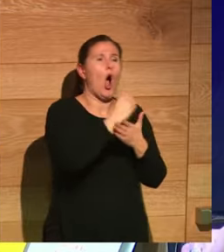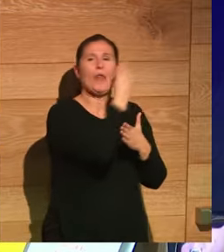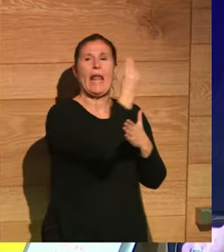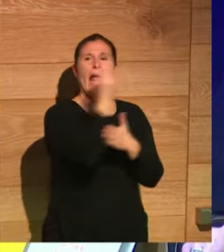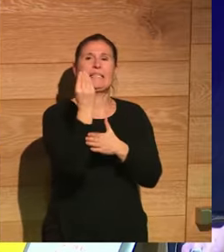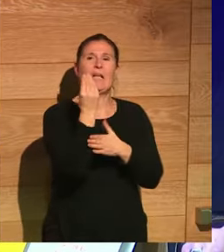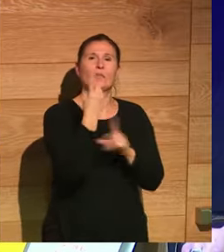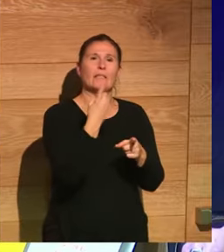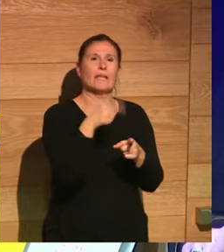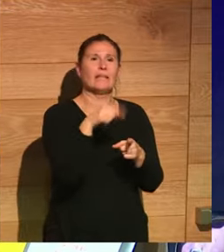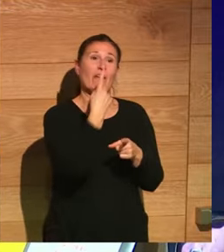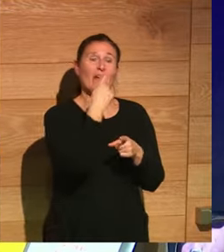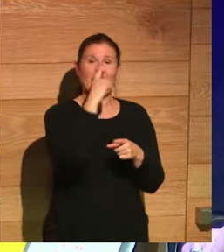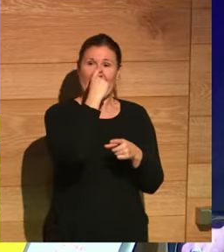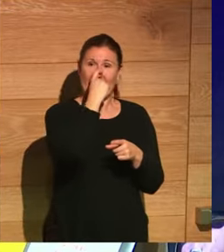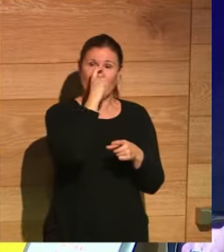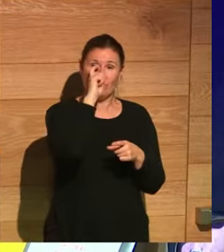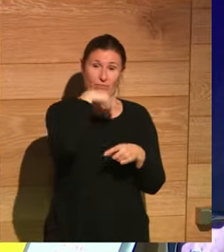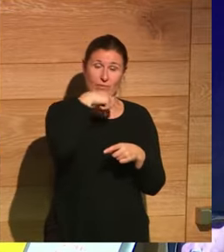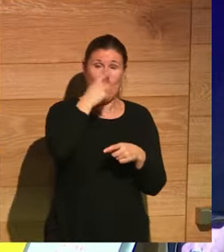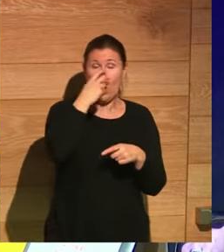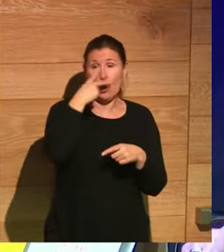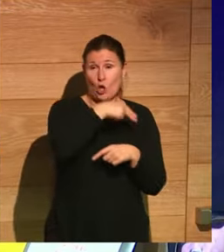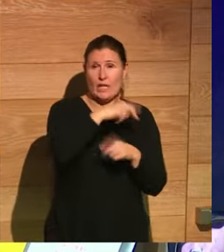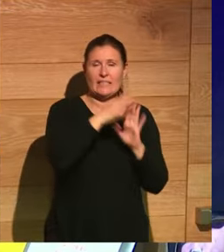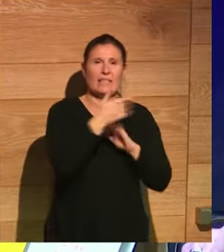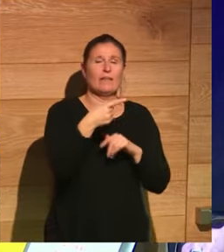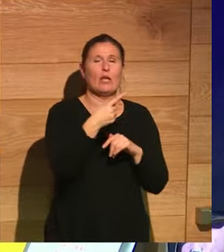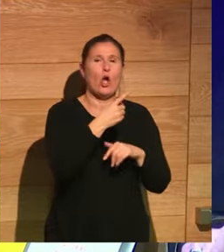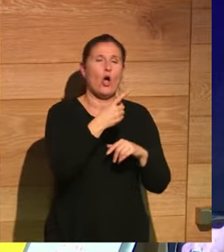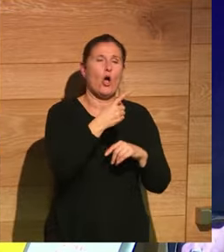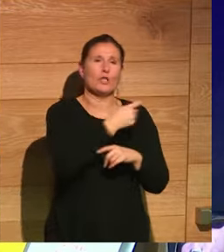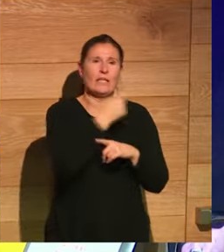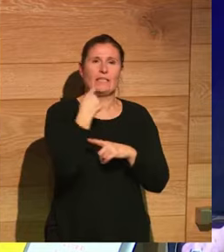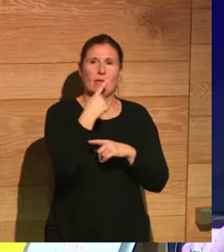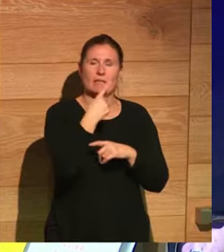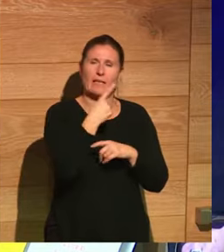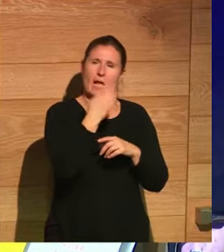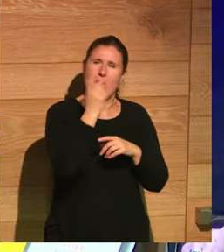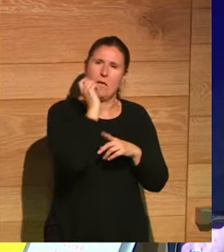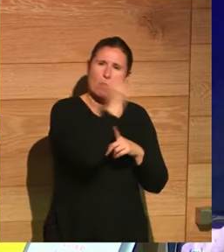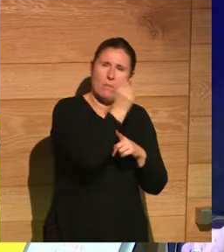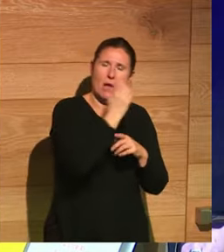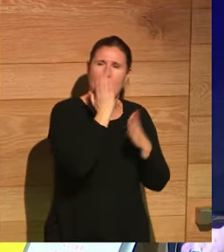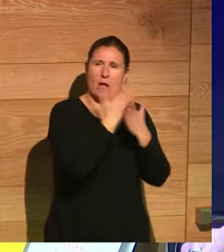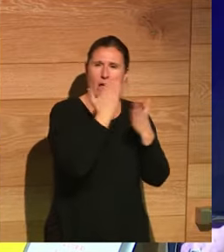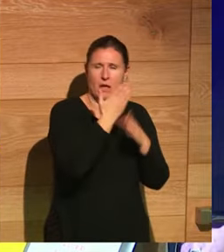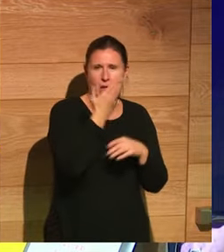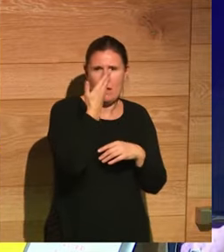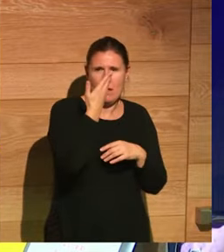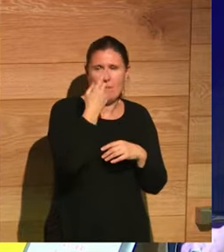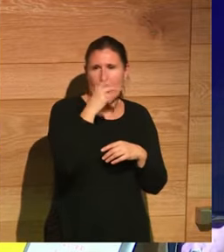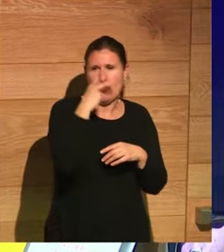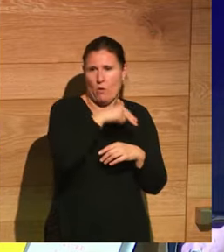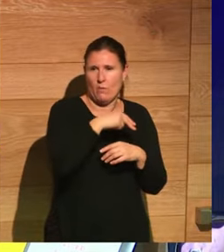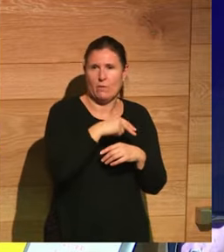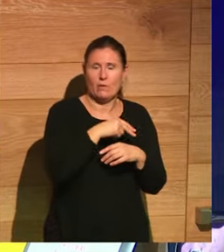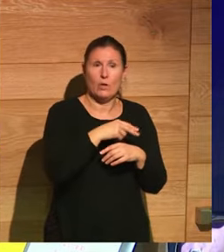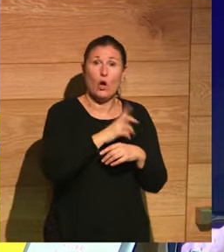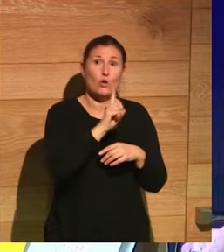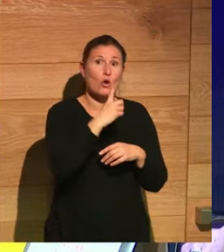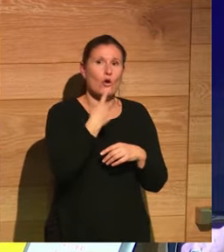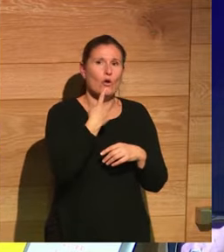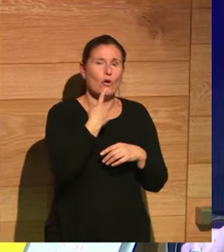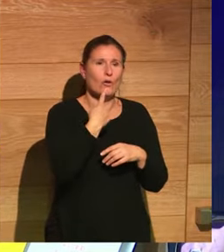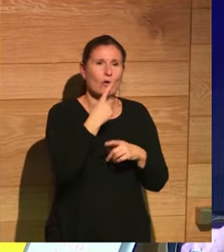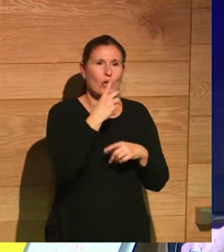estatuas a las que le falte la nariz. Es que los cristianos le han reventado la nariz. Bueno, pues yo a esa gente le digo que no un cristiano, sino la